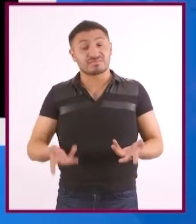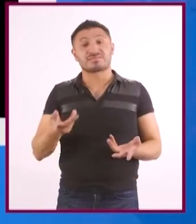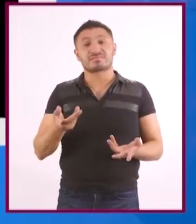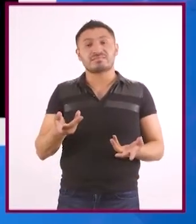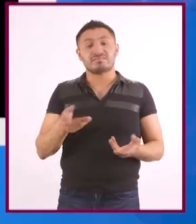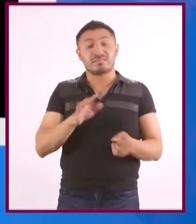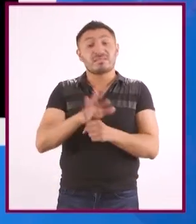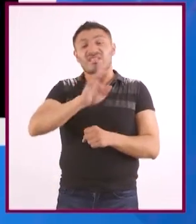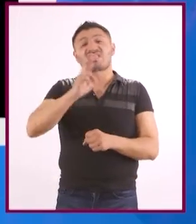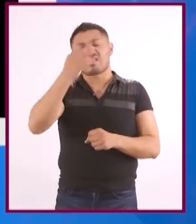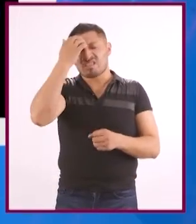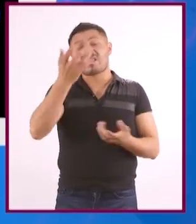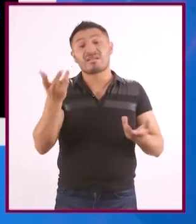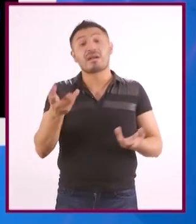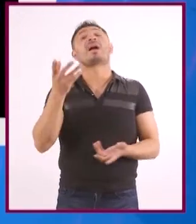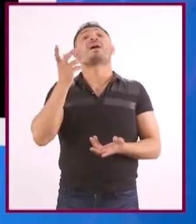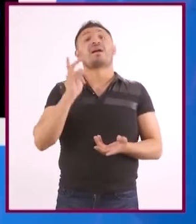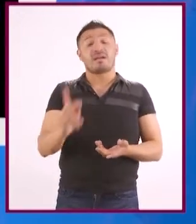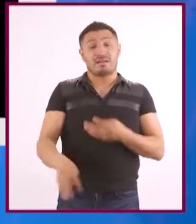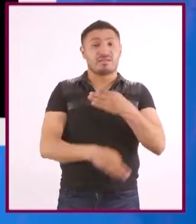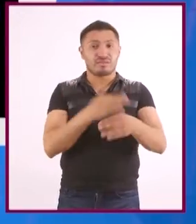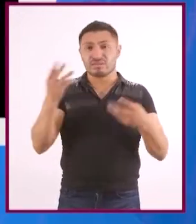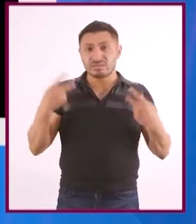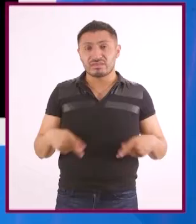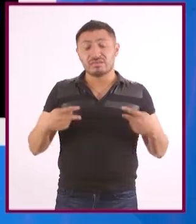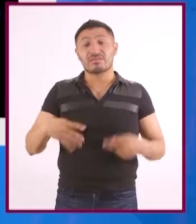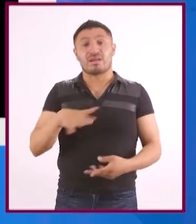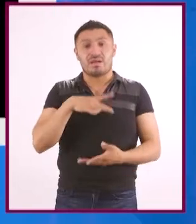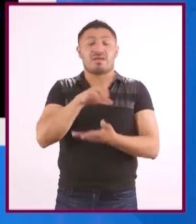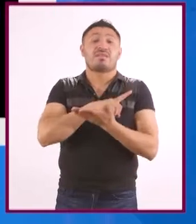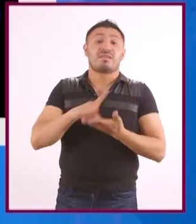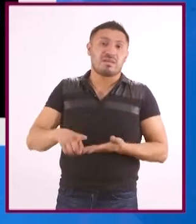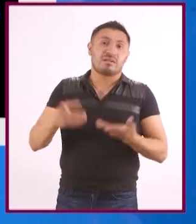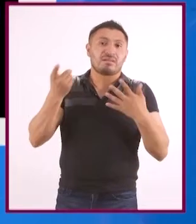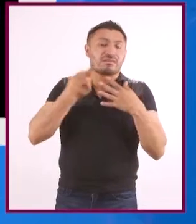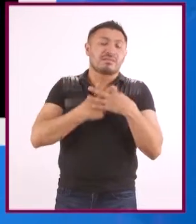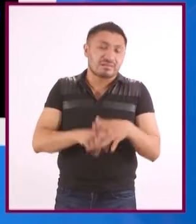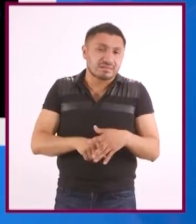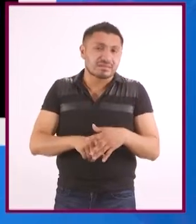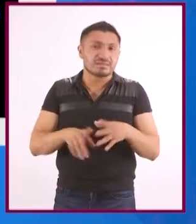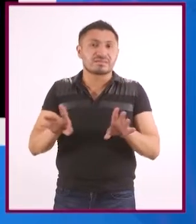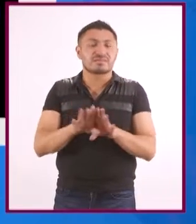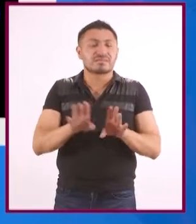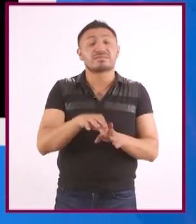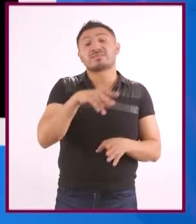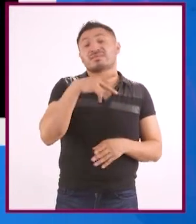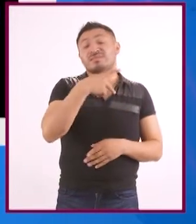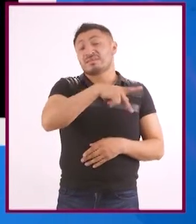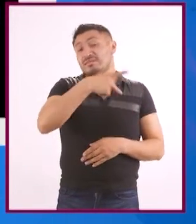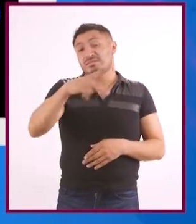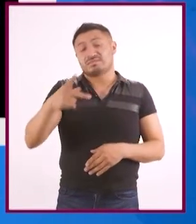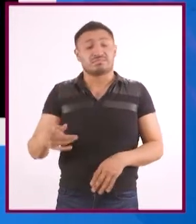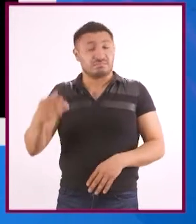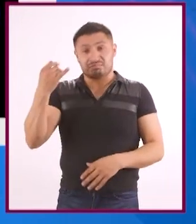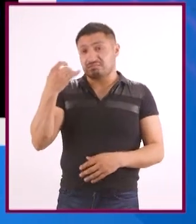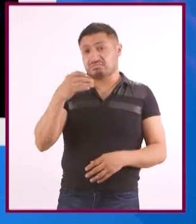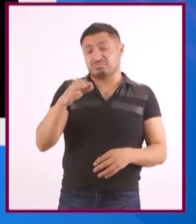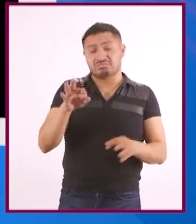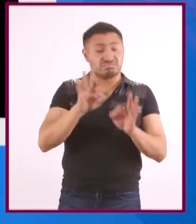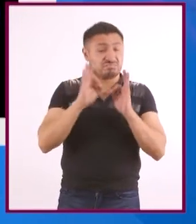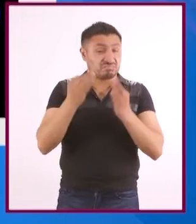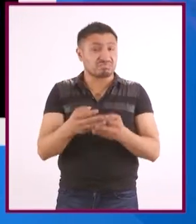lo que reconoce es que pues, todas las personas tenemos derecho a pensar por cuenta propia y además a vivir